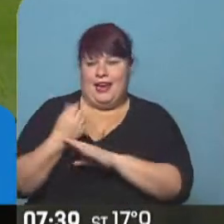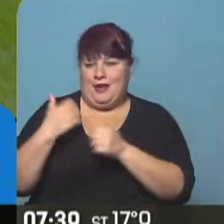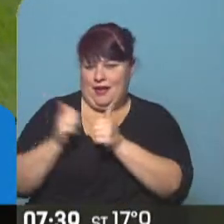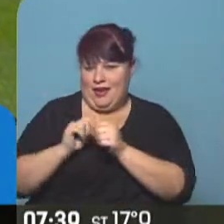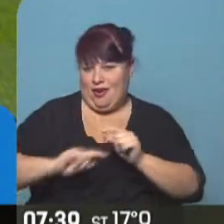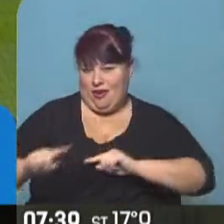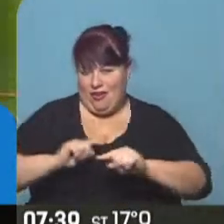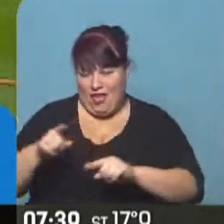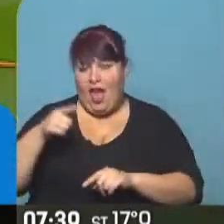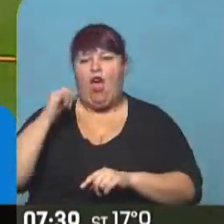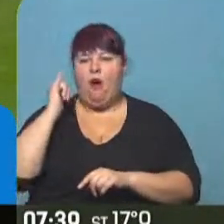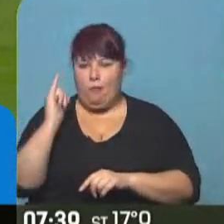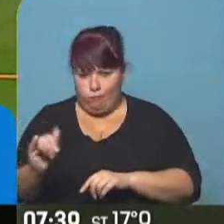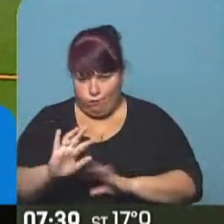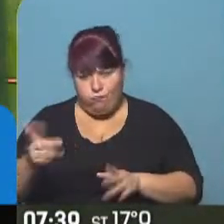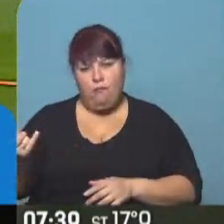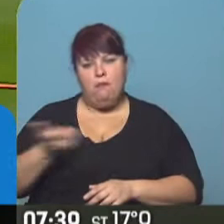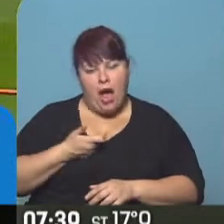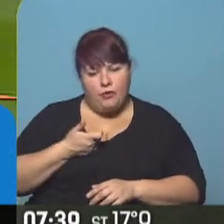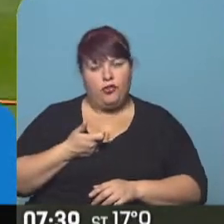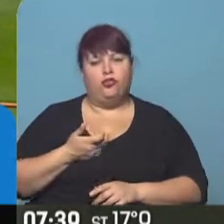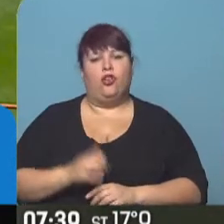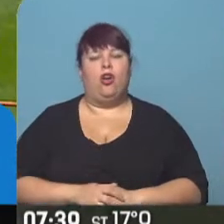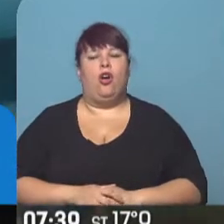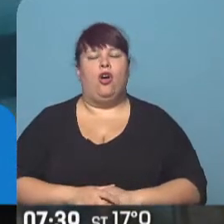a... le llegó, me comunicó a mí,